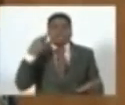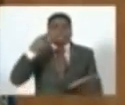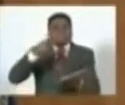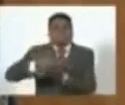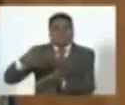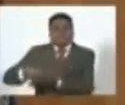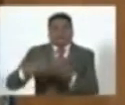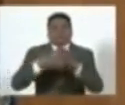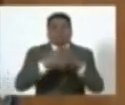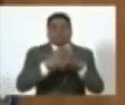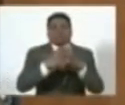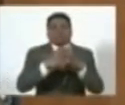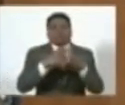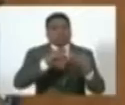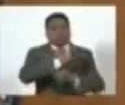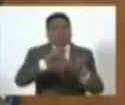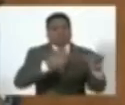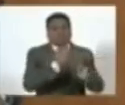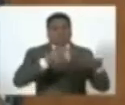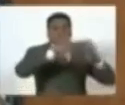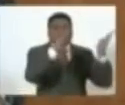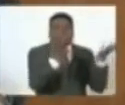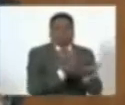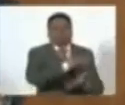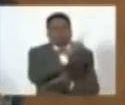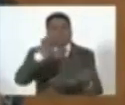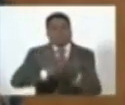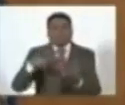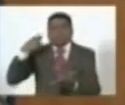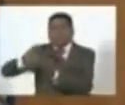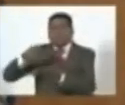financieros internacionales del mundo entero.